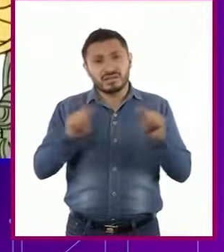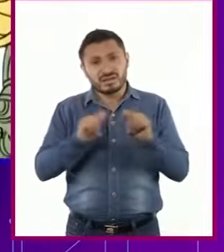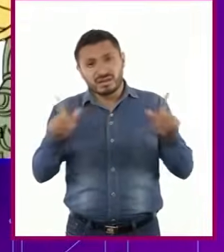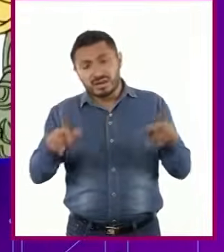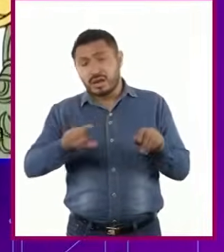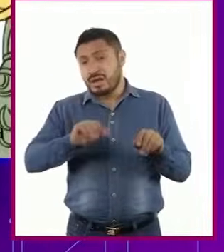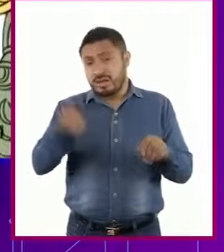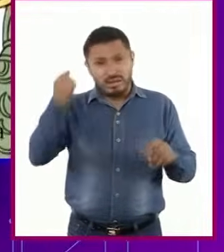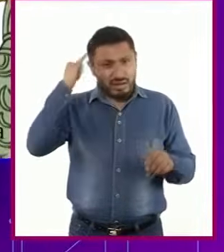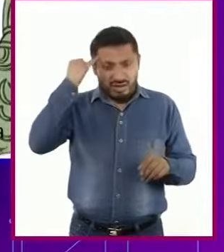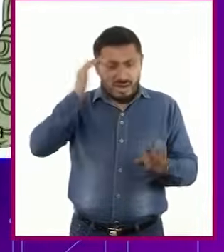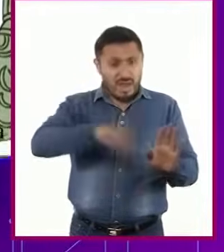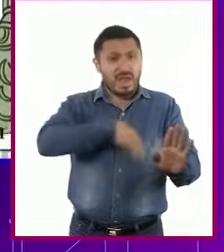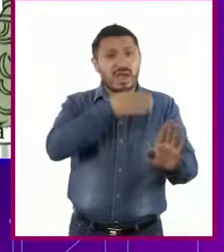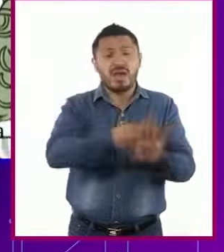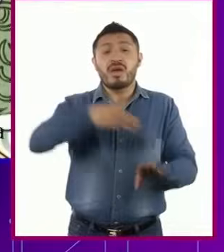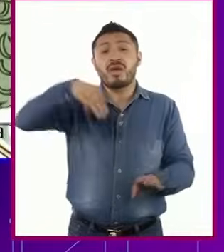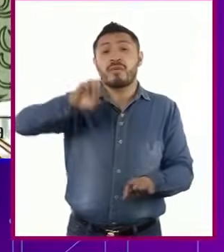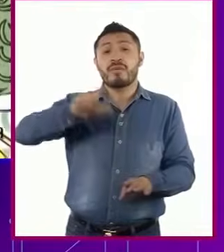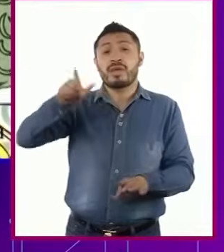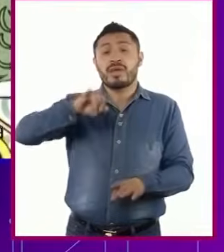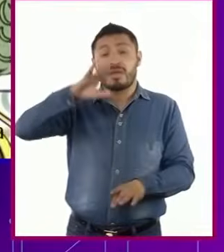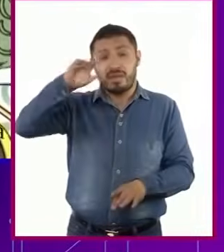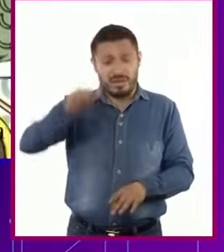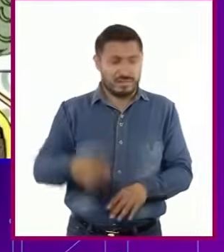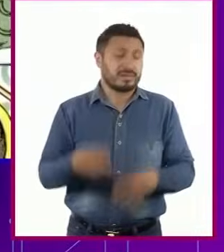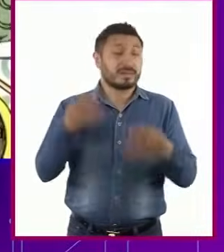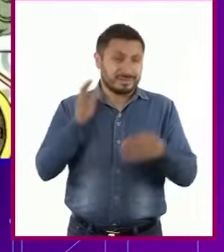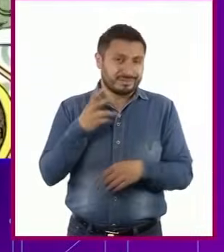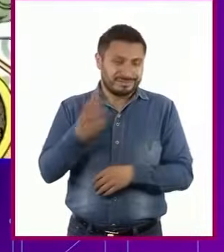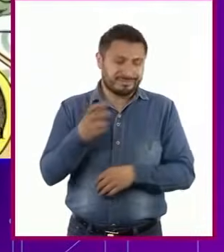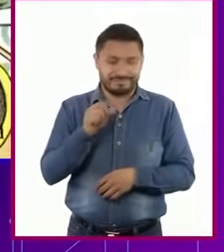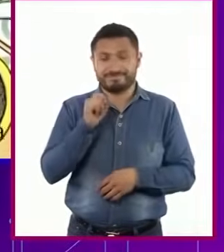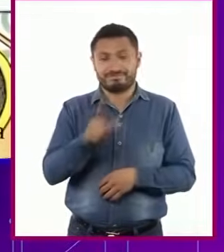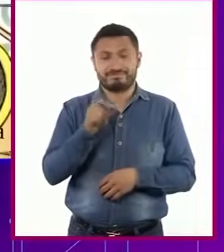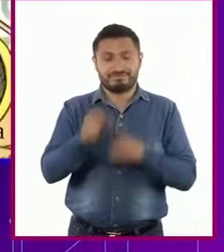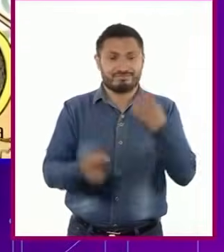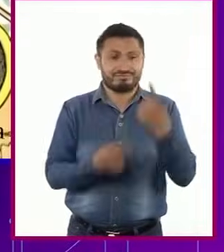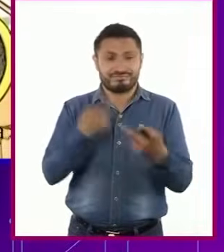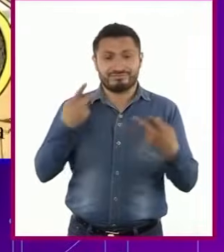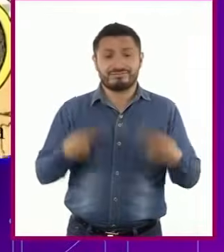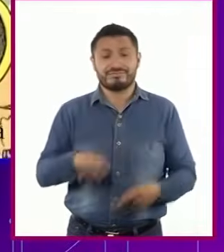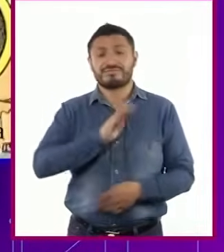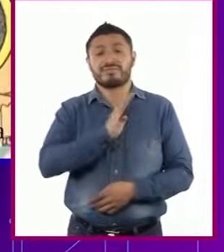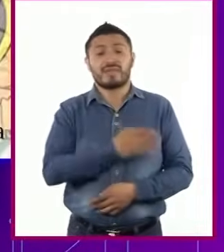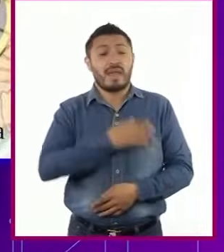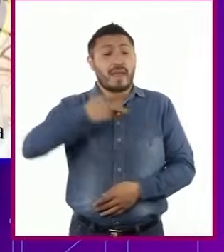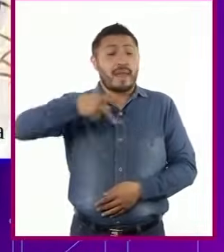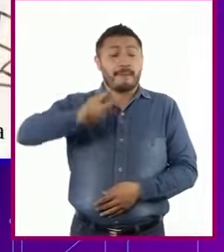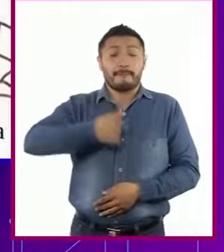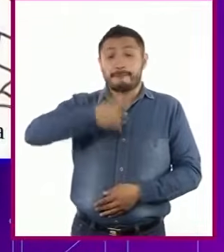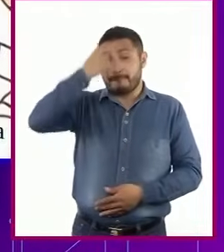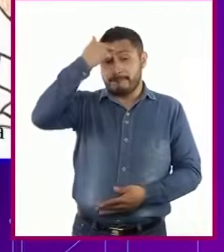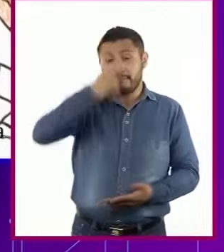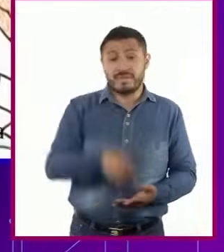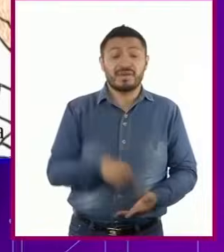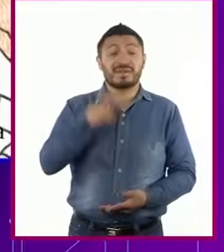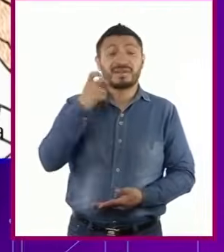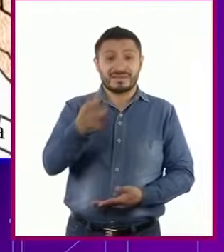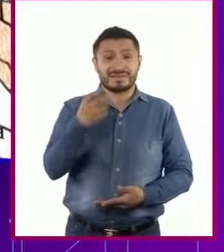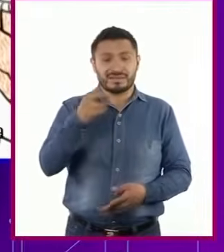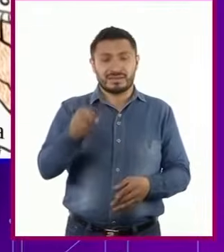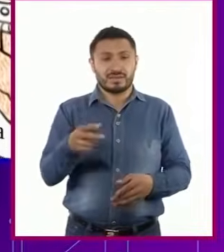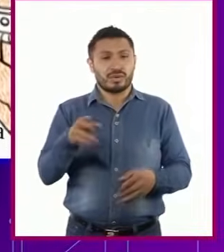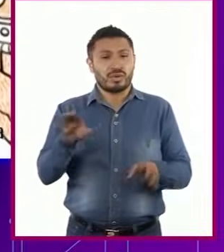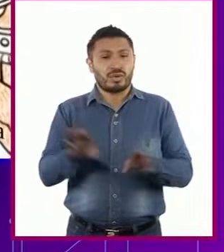otros indígenas en contra de mexicas principalmente, desde luego también algunos españoles, pero yo creo que ahí lo que